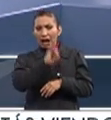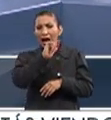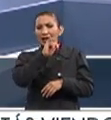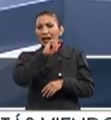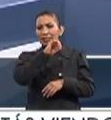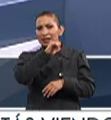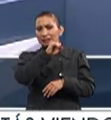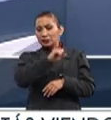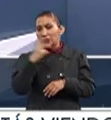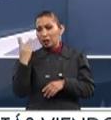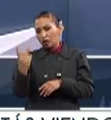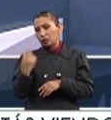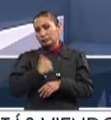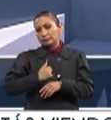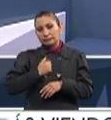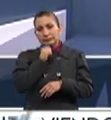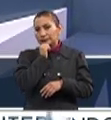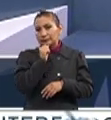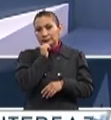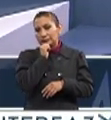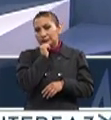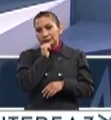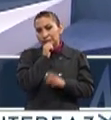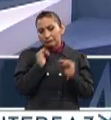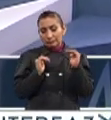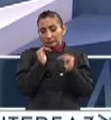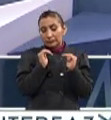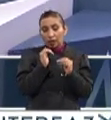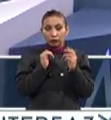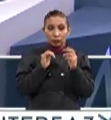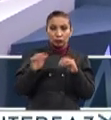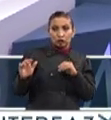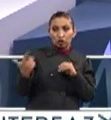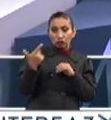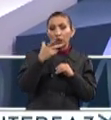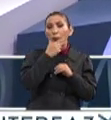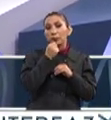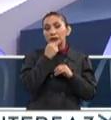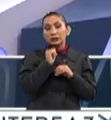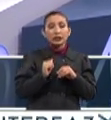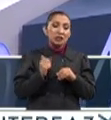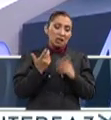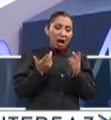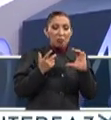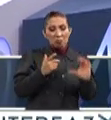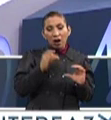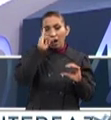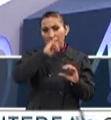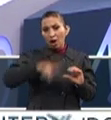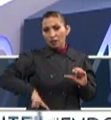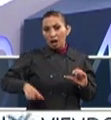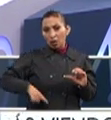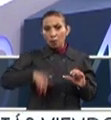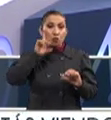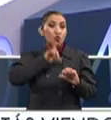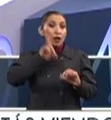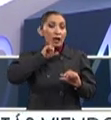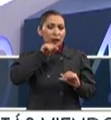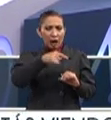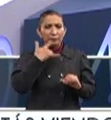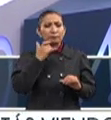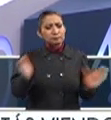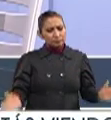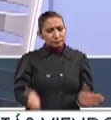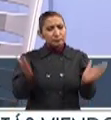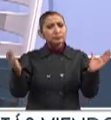alcaldesas y 2, lamentablemente todavía no llegamos a la paridad porque hay 12 alcaldes, pero sí tenemos una jefa de gobierno. Entonces, se ha tratado